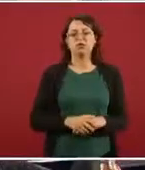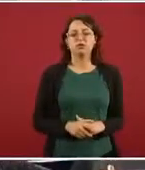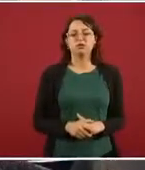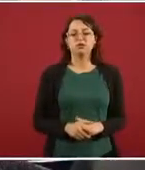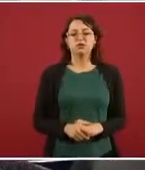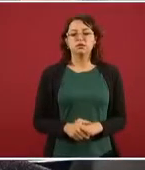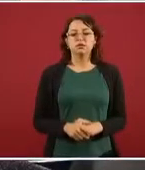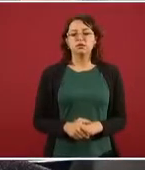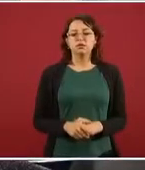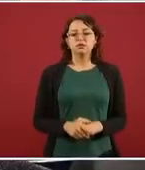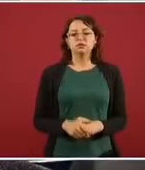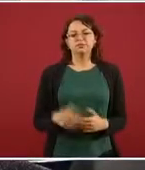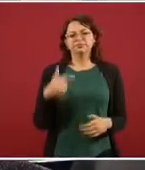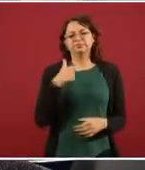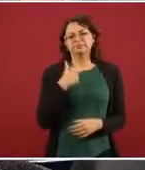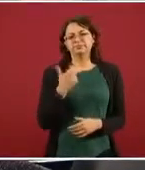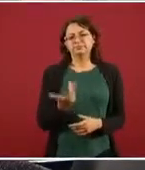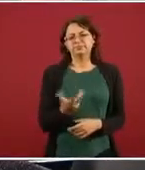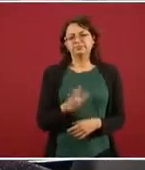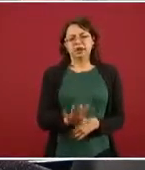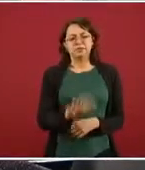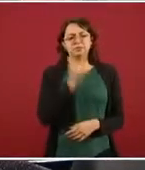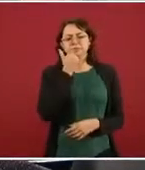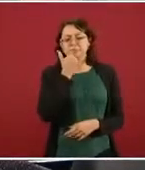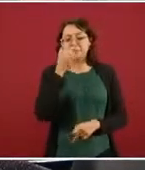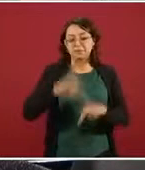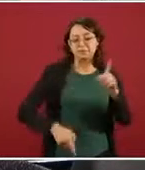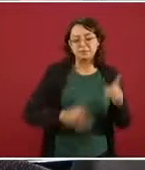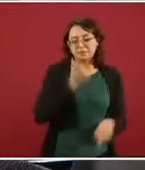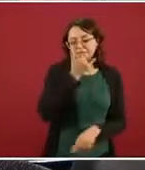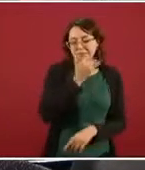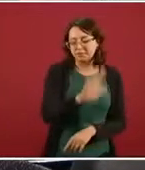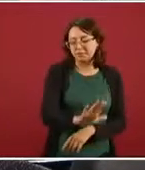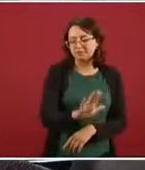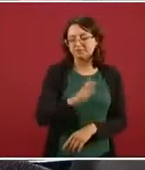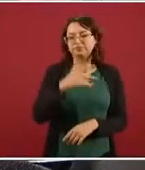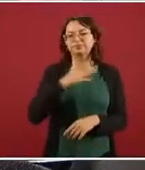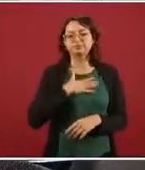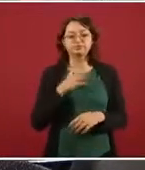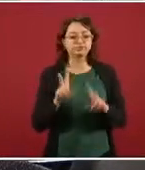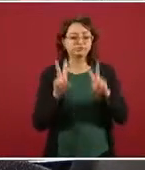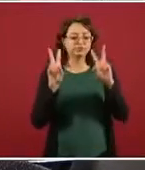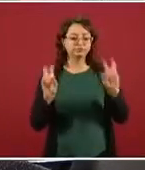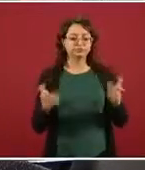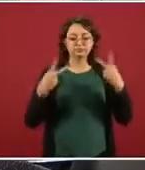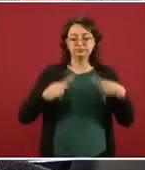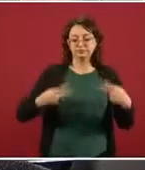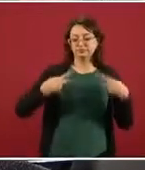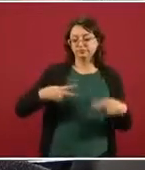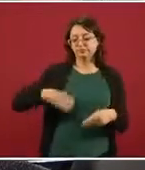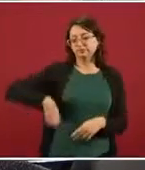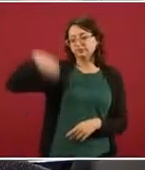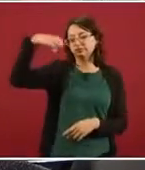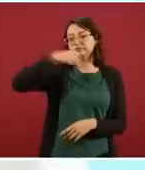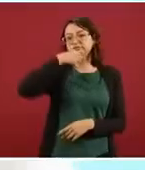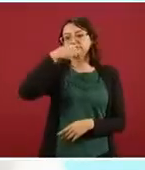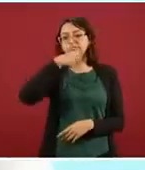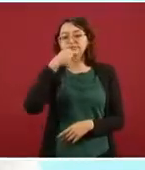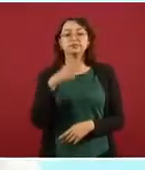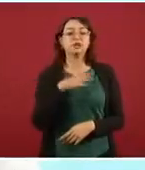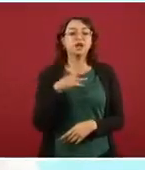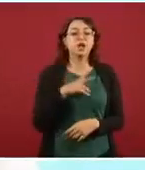Gracias. A mí lo que me llama la atención… Y en el caso de adultos mayores, si me permite explicarle, en adulto mayor tenemos una meta